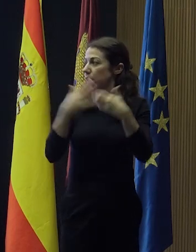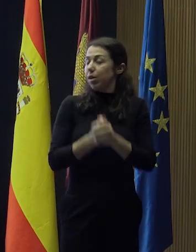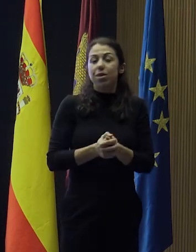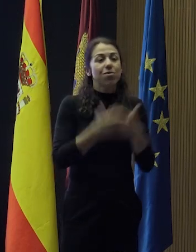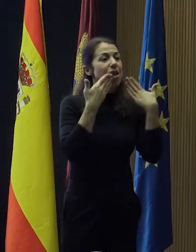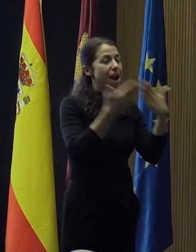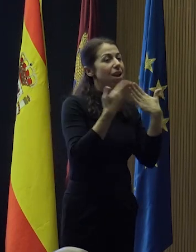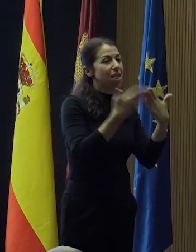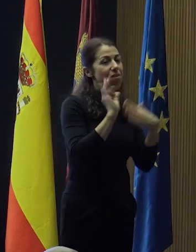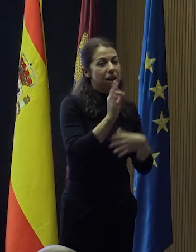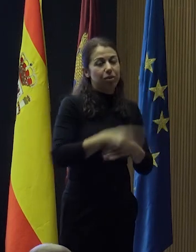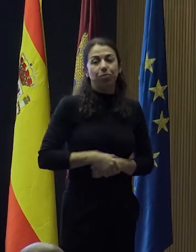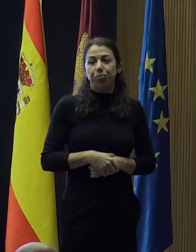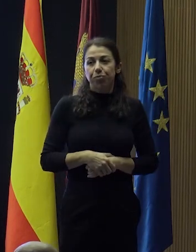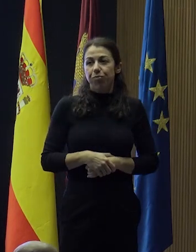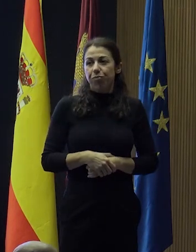Muchísimas gracias, de verdad.